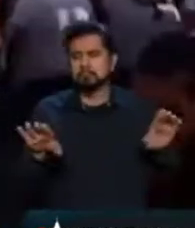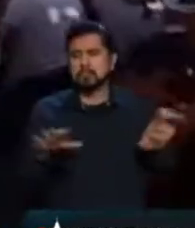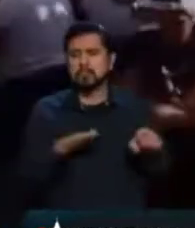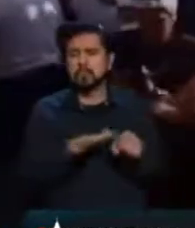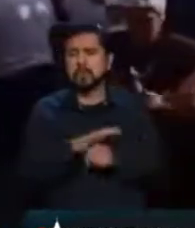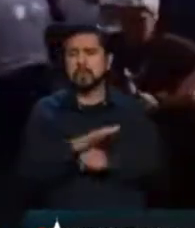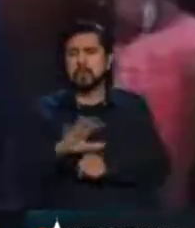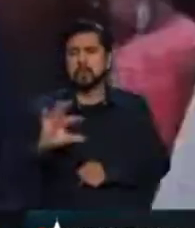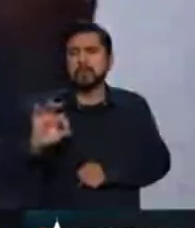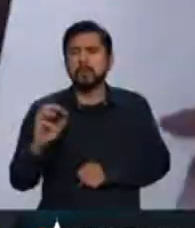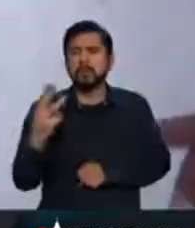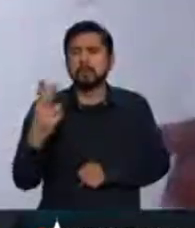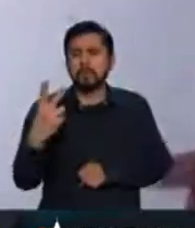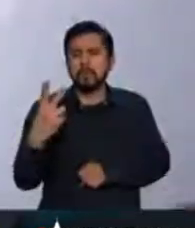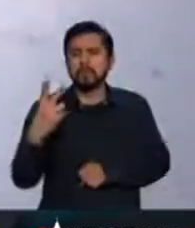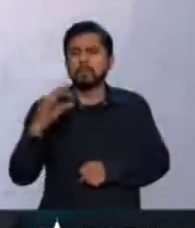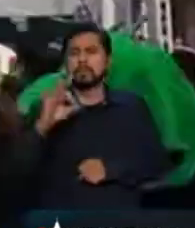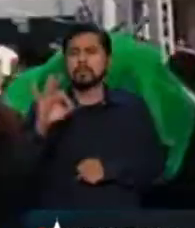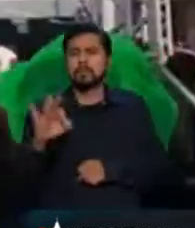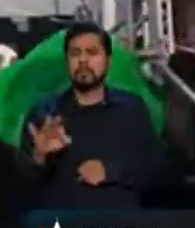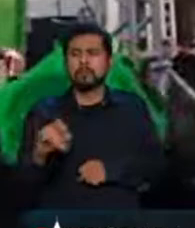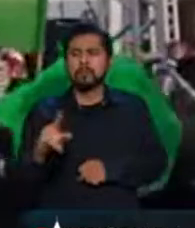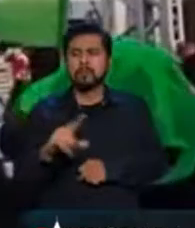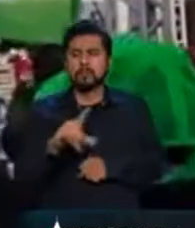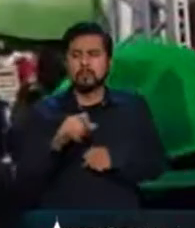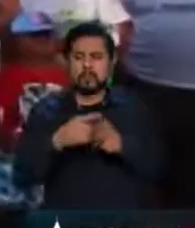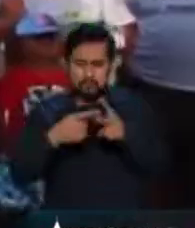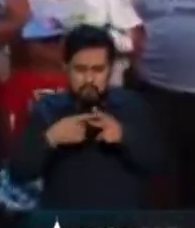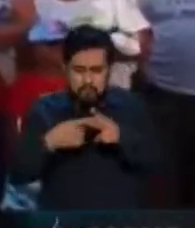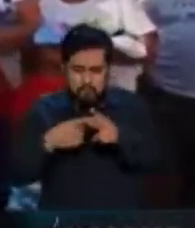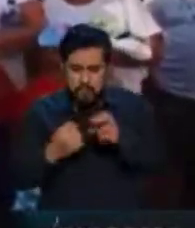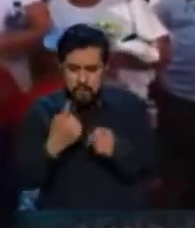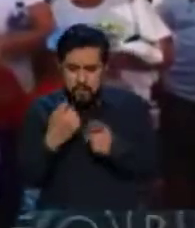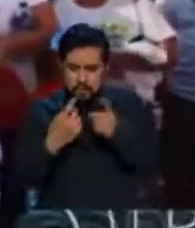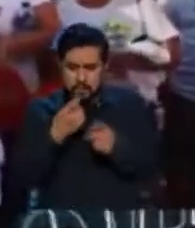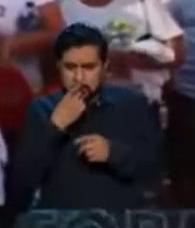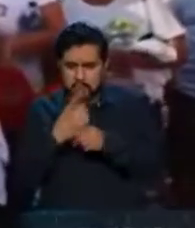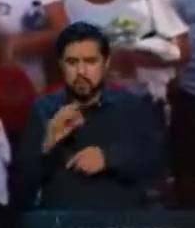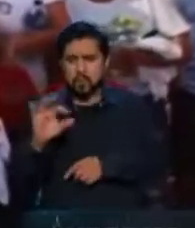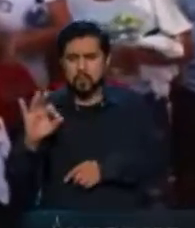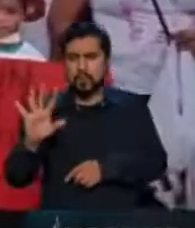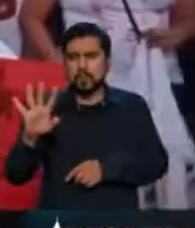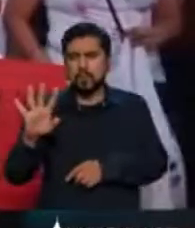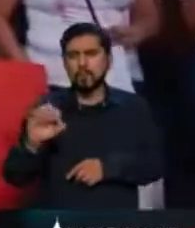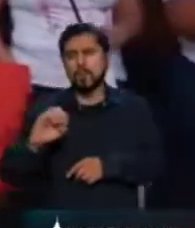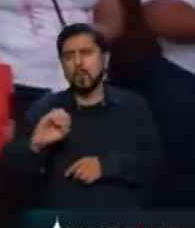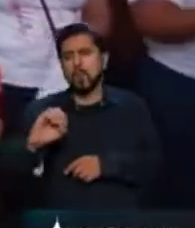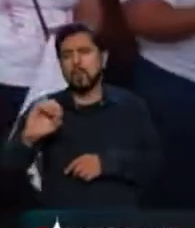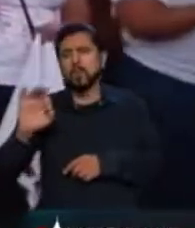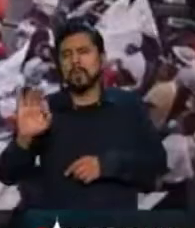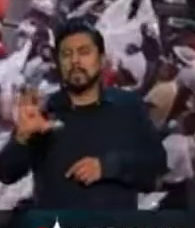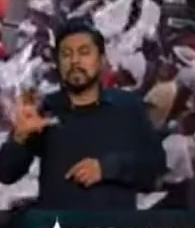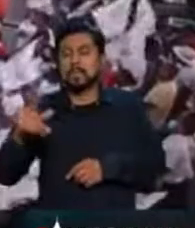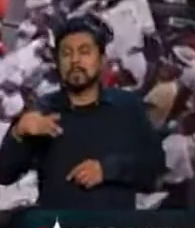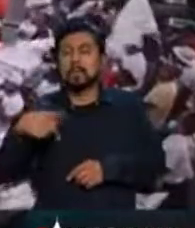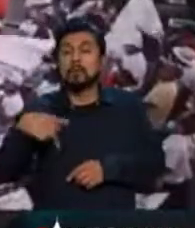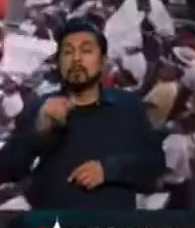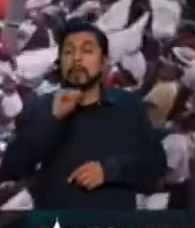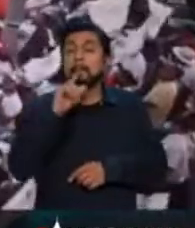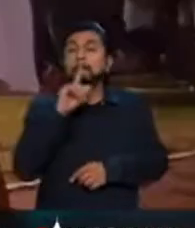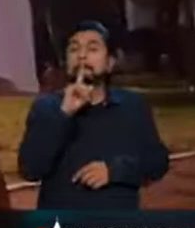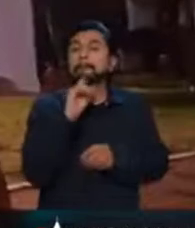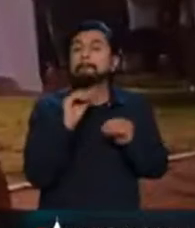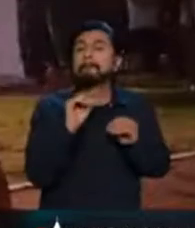era 42% y hubo mediciones que lo pusieron hasta en 44, 45. Nadie habla de eso, porque bueno, pues al